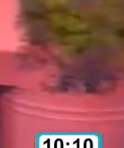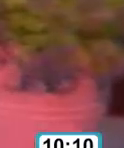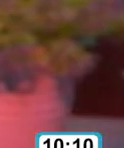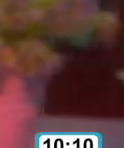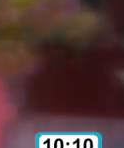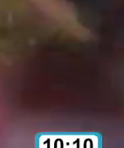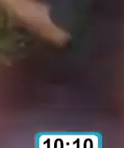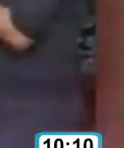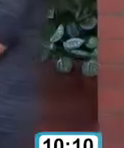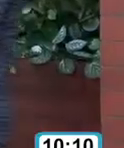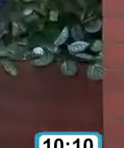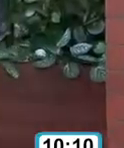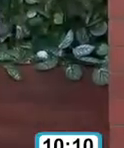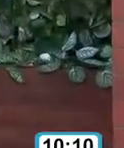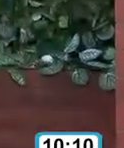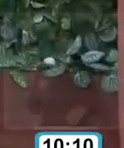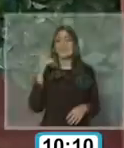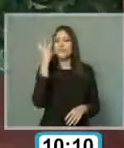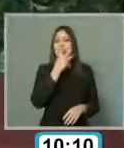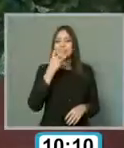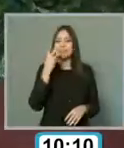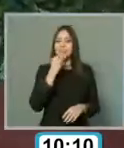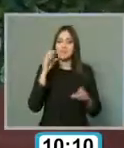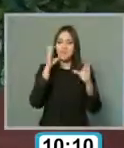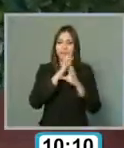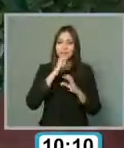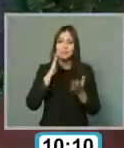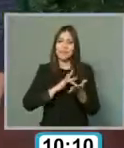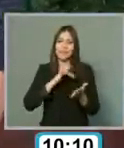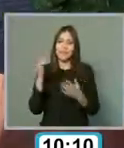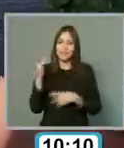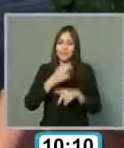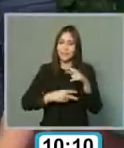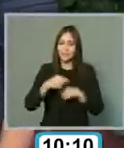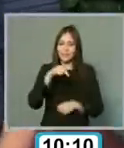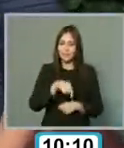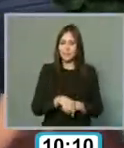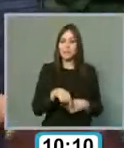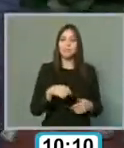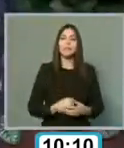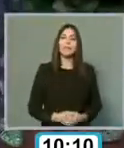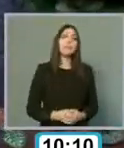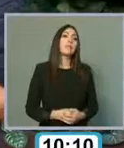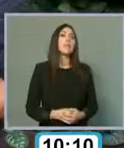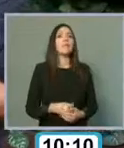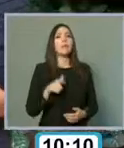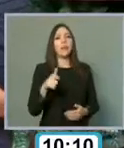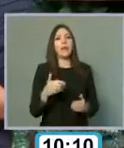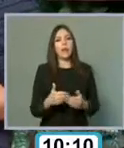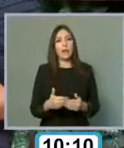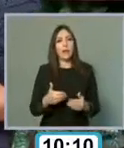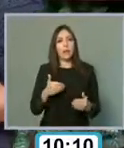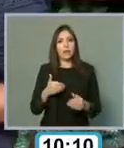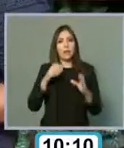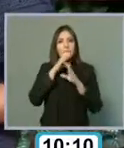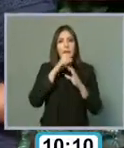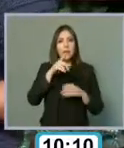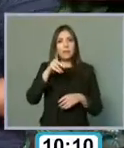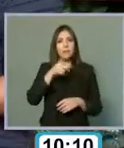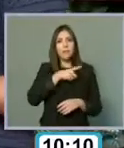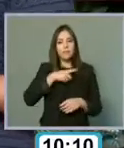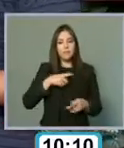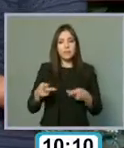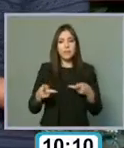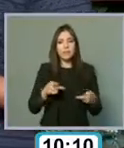Venga, Carla. Muy bien, qué bonito tema. Muchas gracias por estar con nosotros. Muchas gracias a Y ti. bueno, hay una preparación. Sé que has